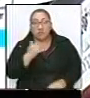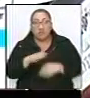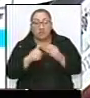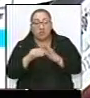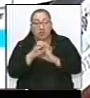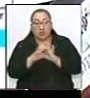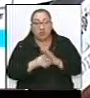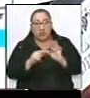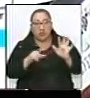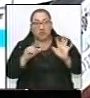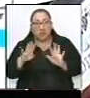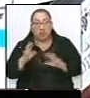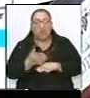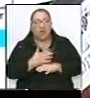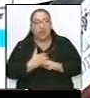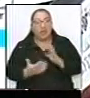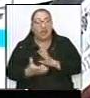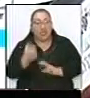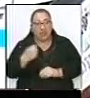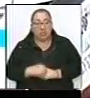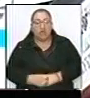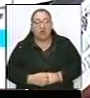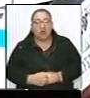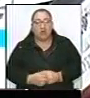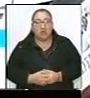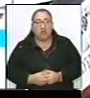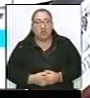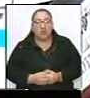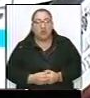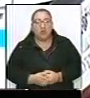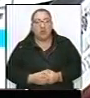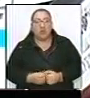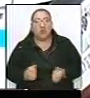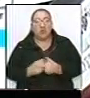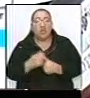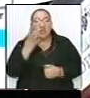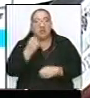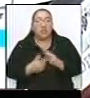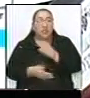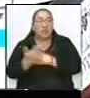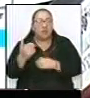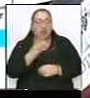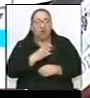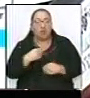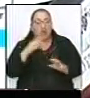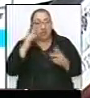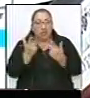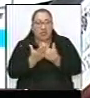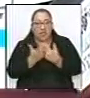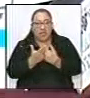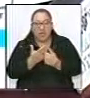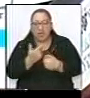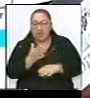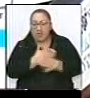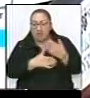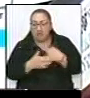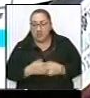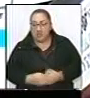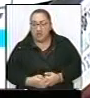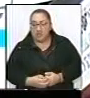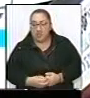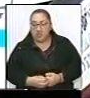Constituyente del 79 le quitó ya algunas atribuciones con las experiencias pasadas de los golpes de Estados y de los gobiernos militares y las dictaduras del pasado,